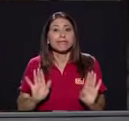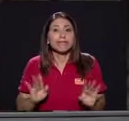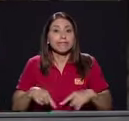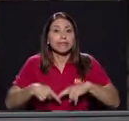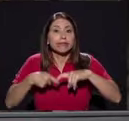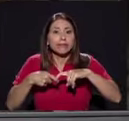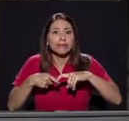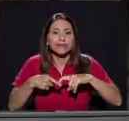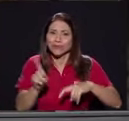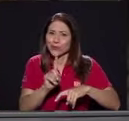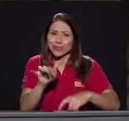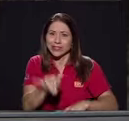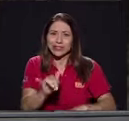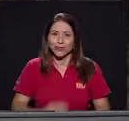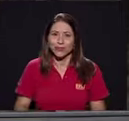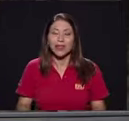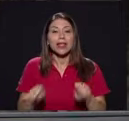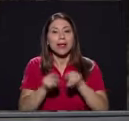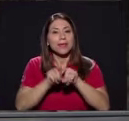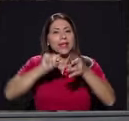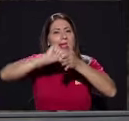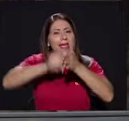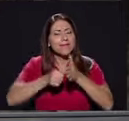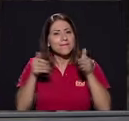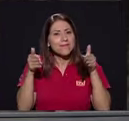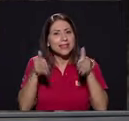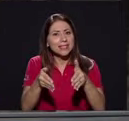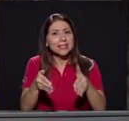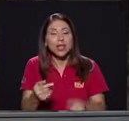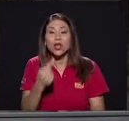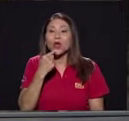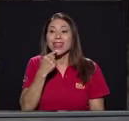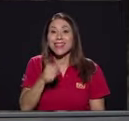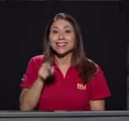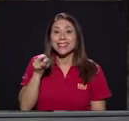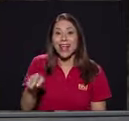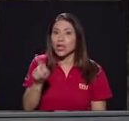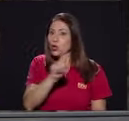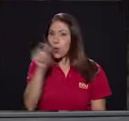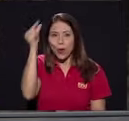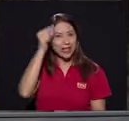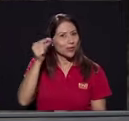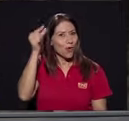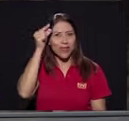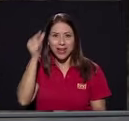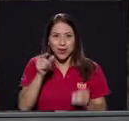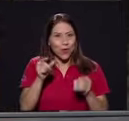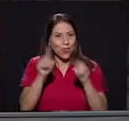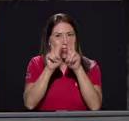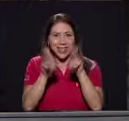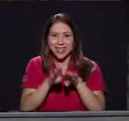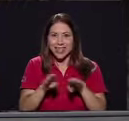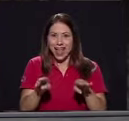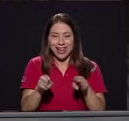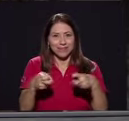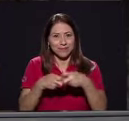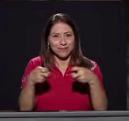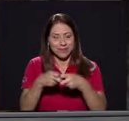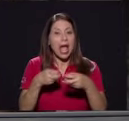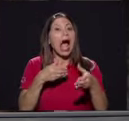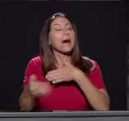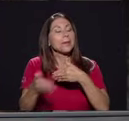queda. Y el otro énfasis que quiero hacer es en los NOP, que decía Peter, no es gobierno digital, efectivamente, a pesar